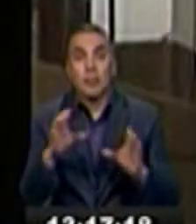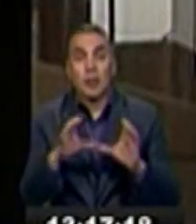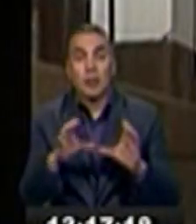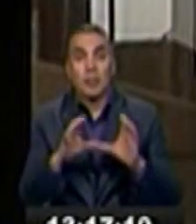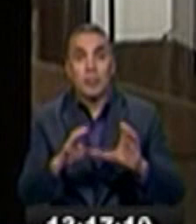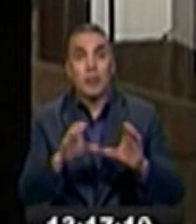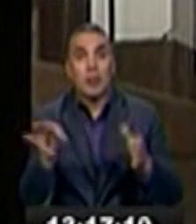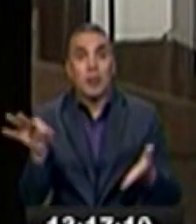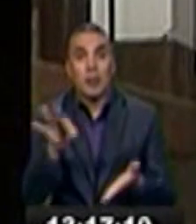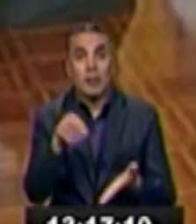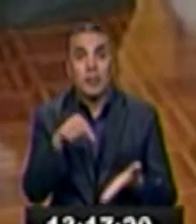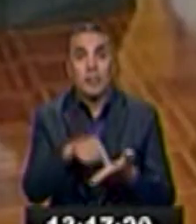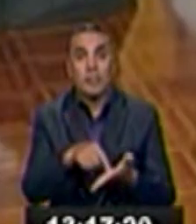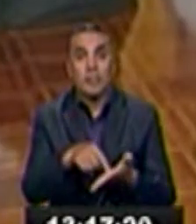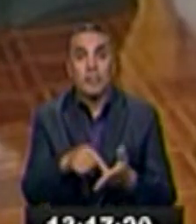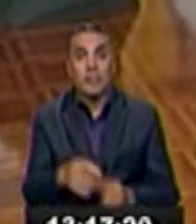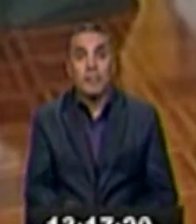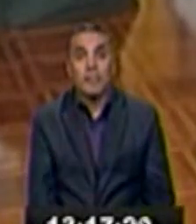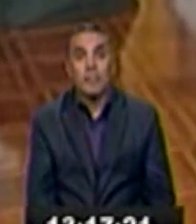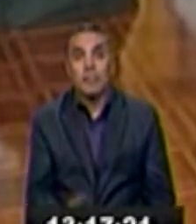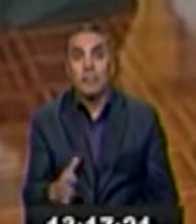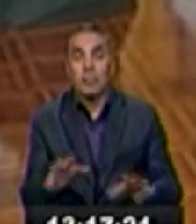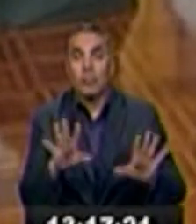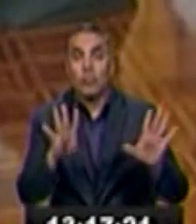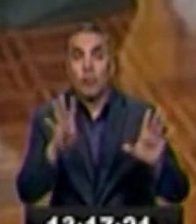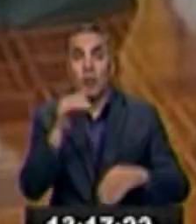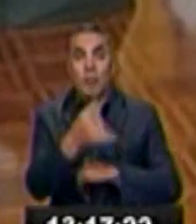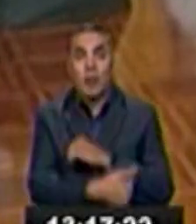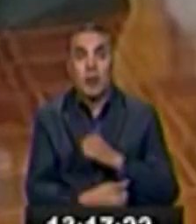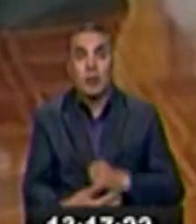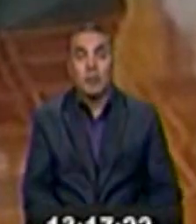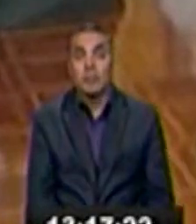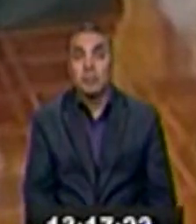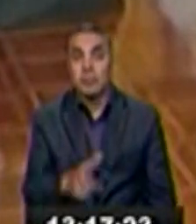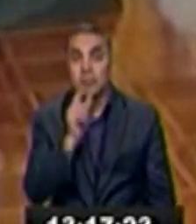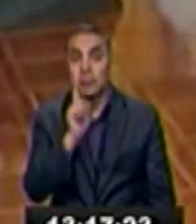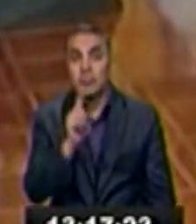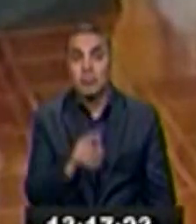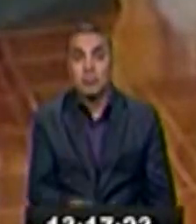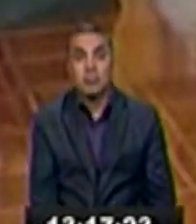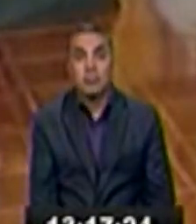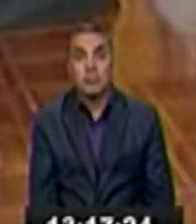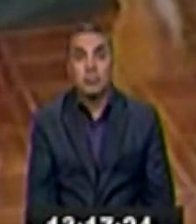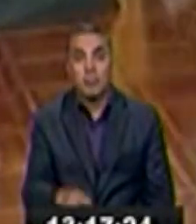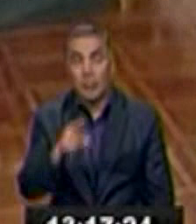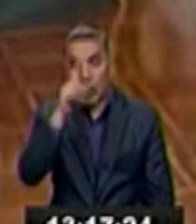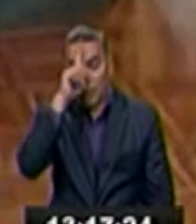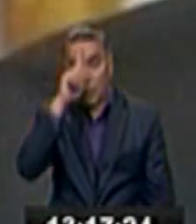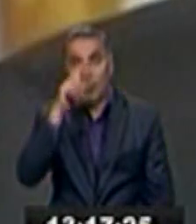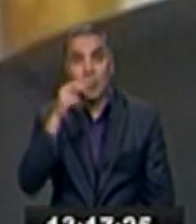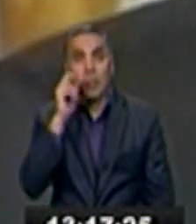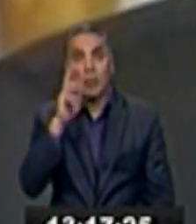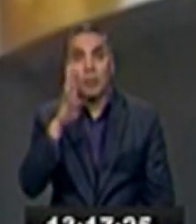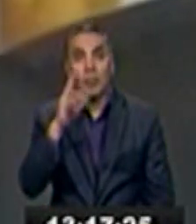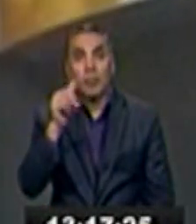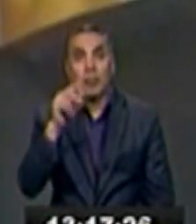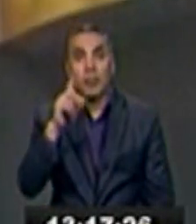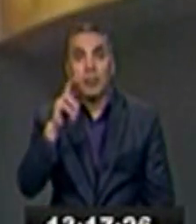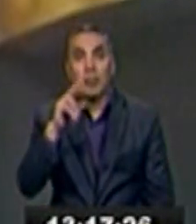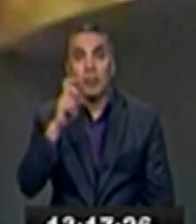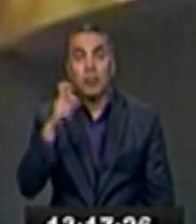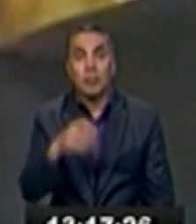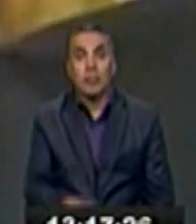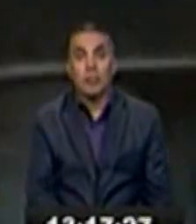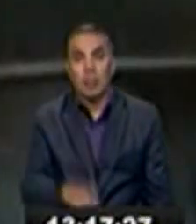los representantes diplomáticos de al menos 9 países. Se trata de Alemania, de Belarus, Egipto, El